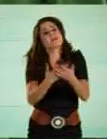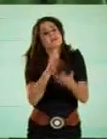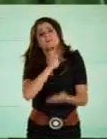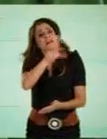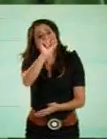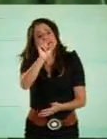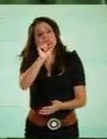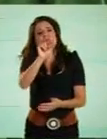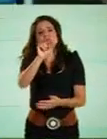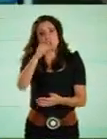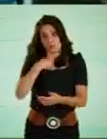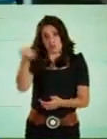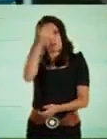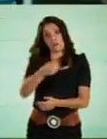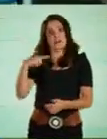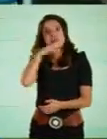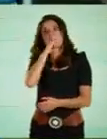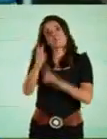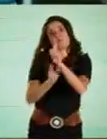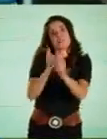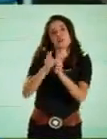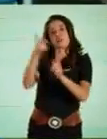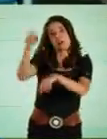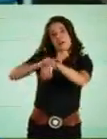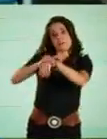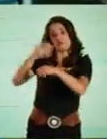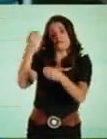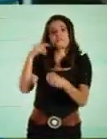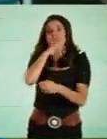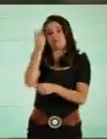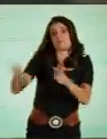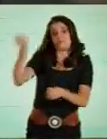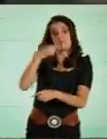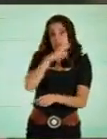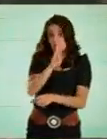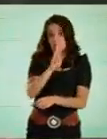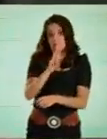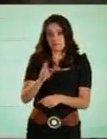eso. O no saltamos tan rápido como tus amigas.